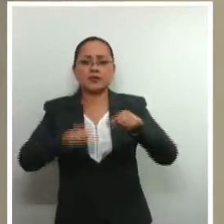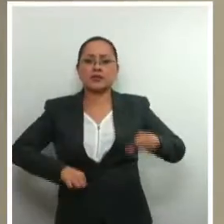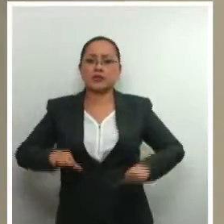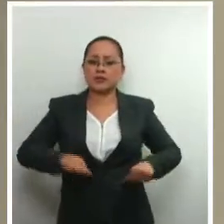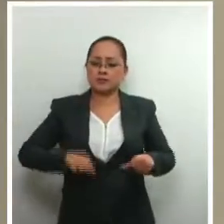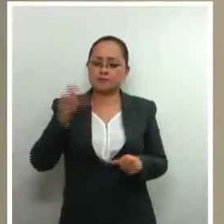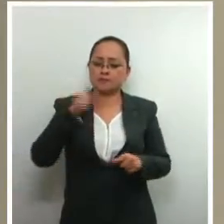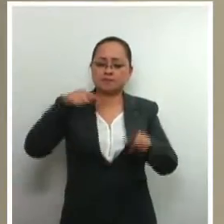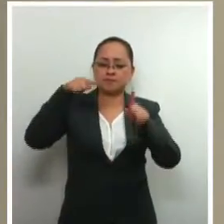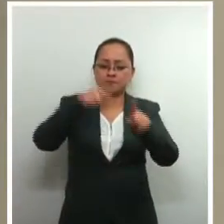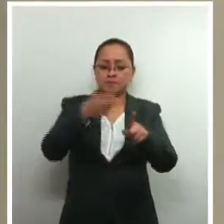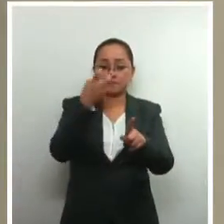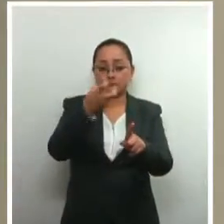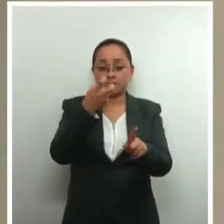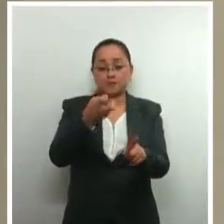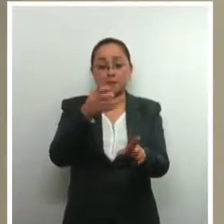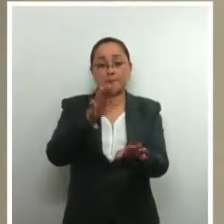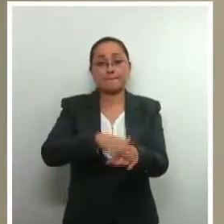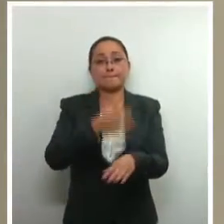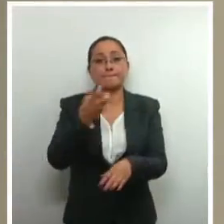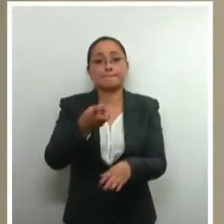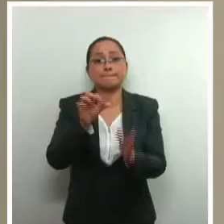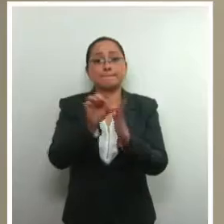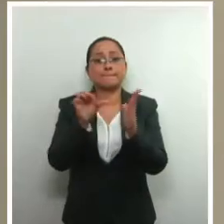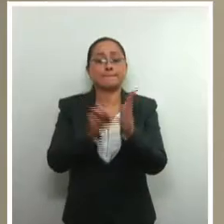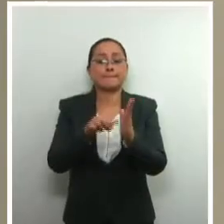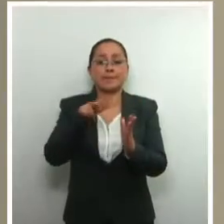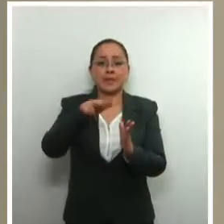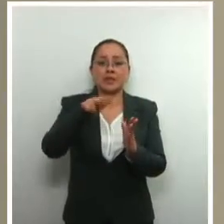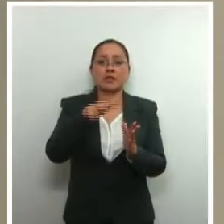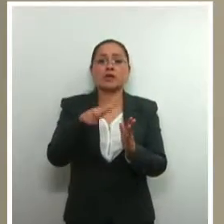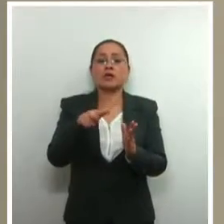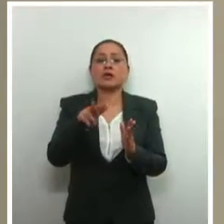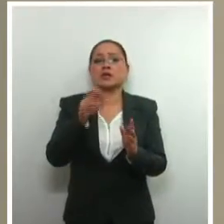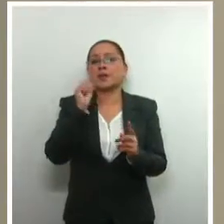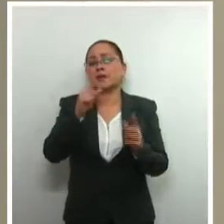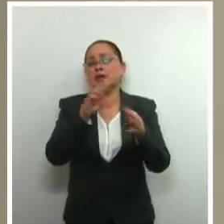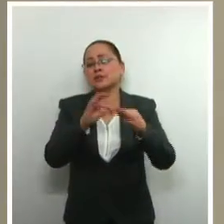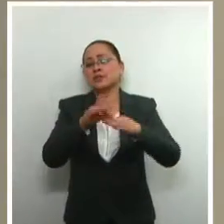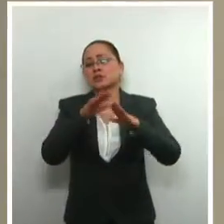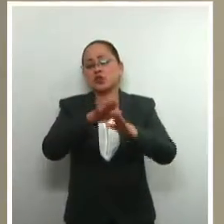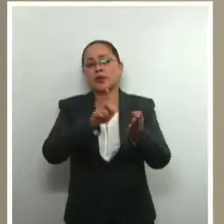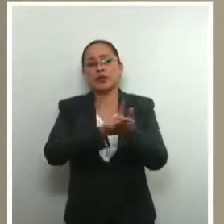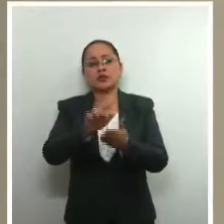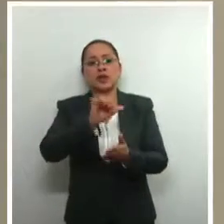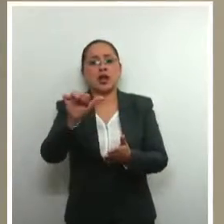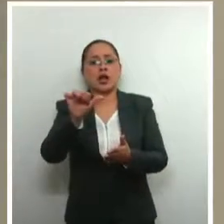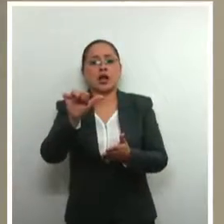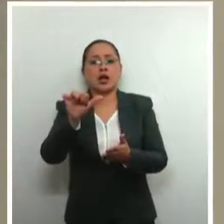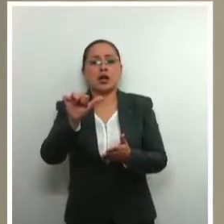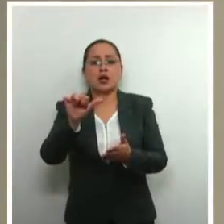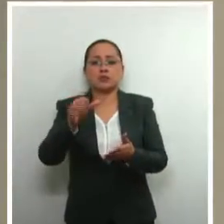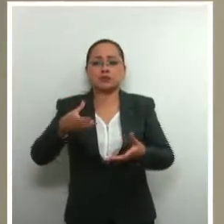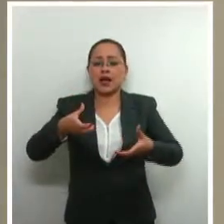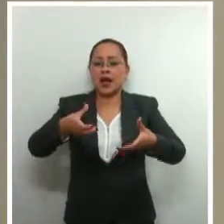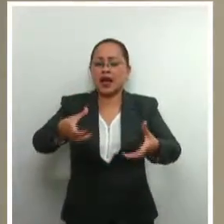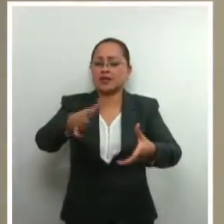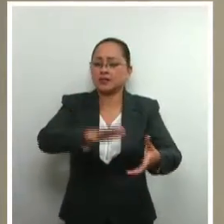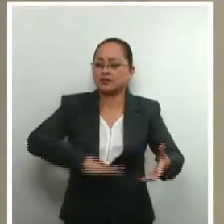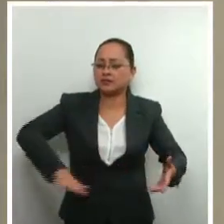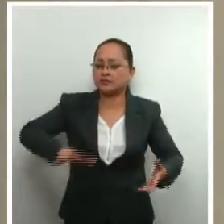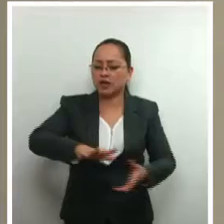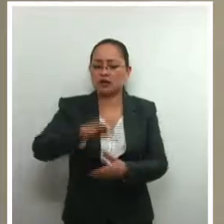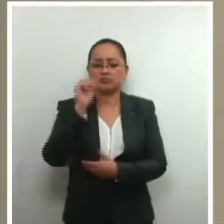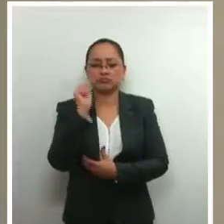actividades. Referente a ello, el artículo 18 también habla sobre el derecho a la vía pública. Aquí